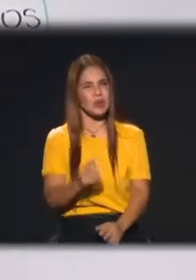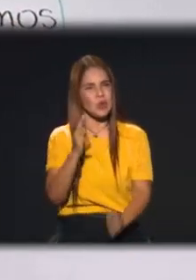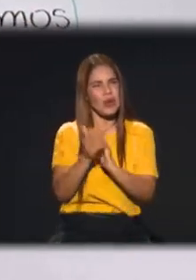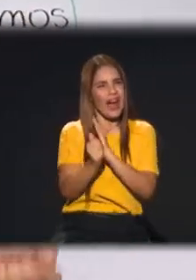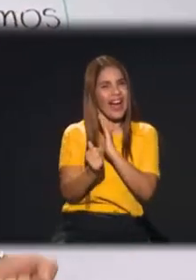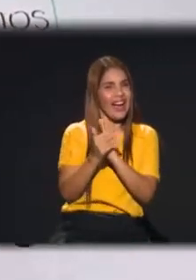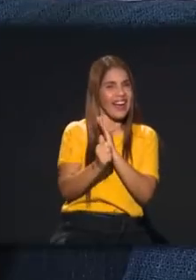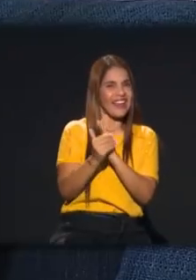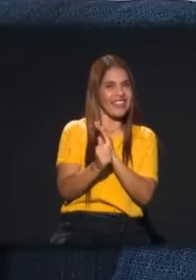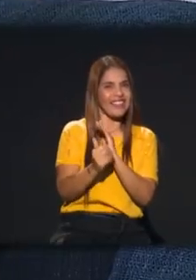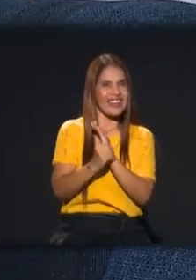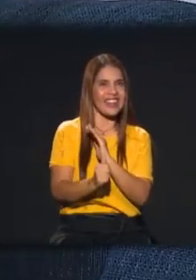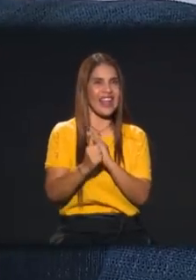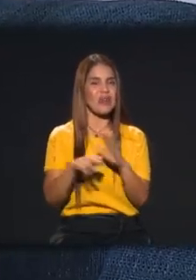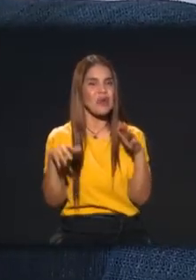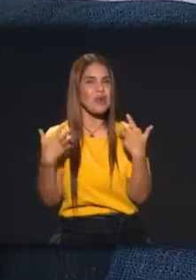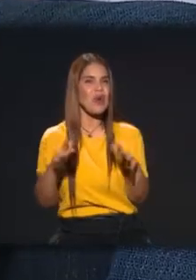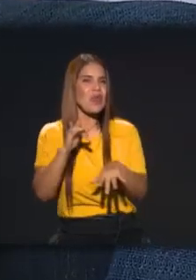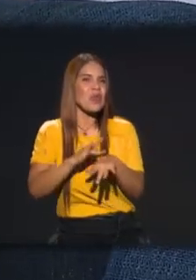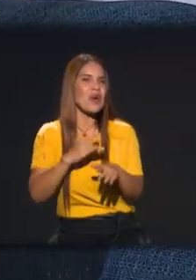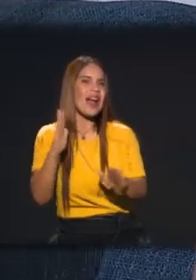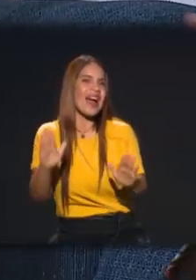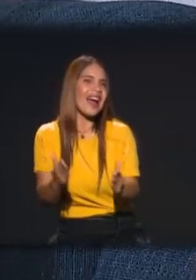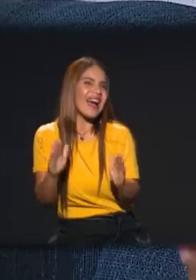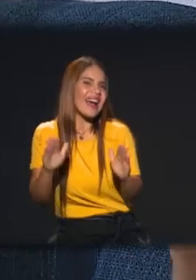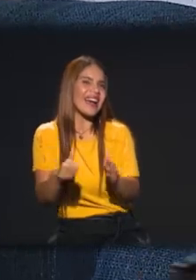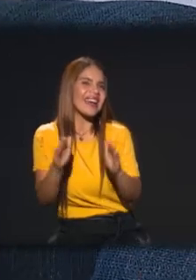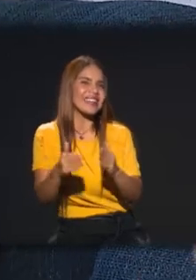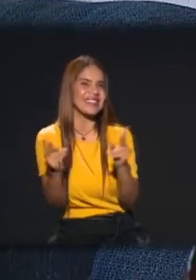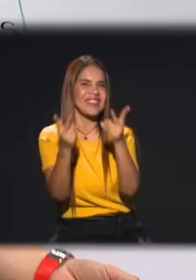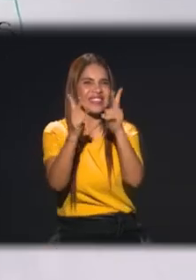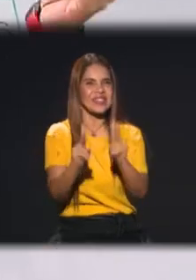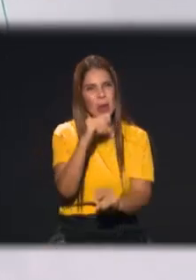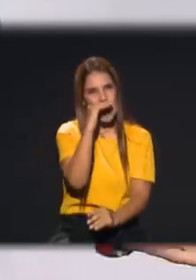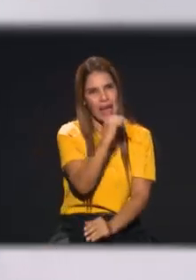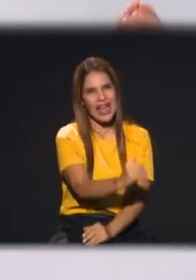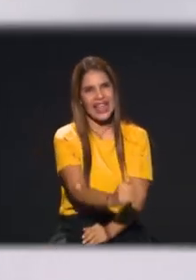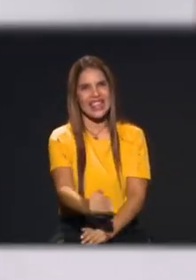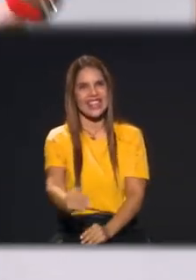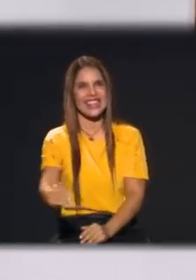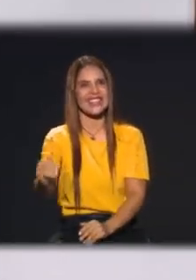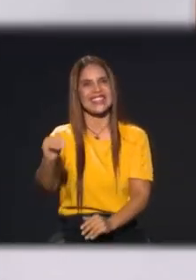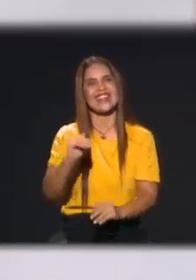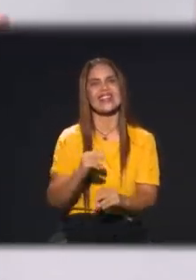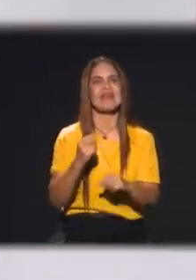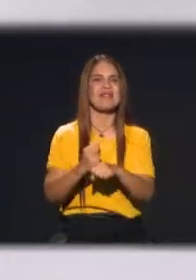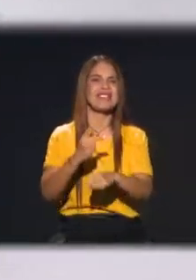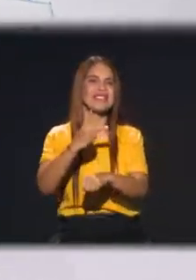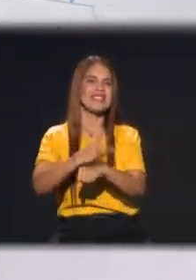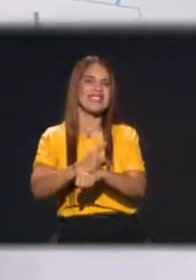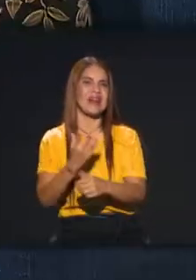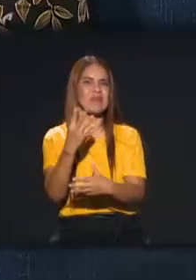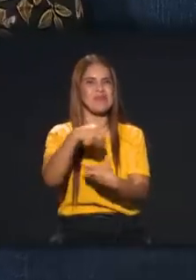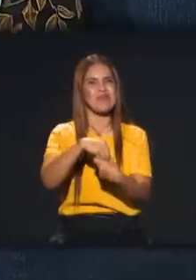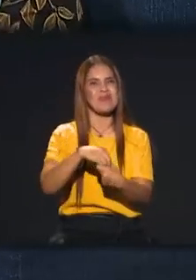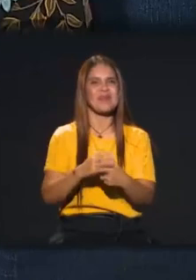talento, cuando ella debía animar a todos esos chiquitos que tenía ya en